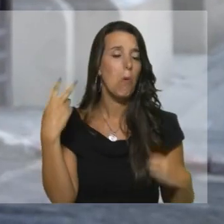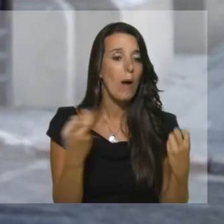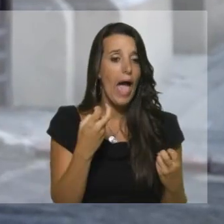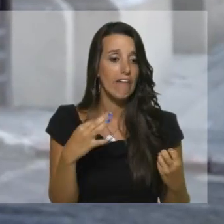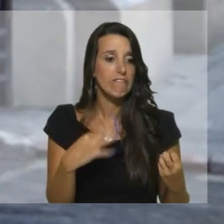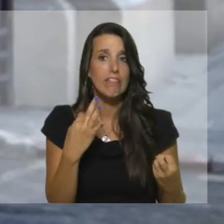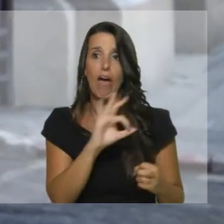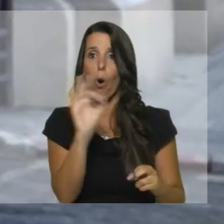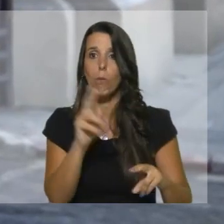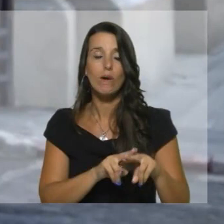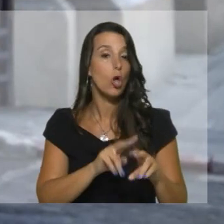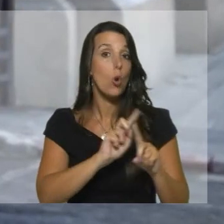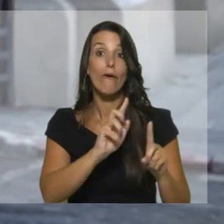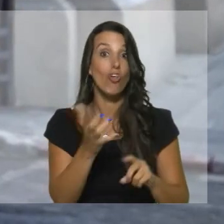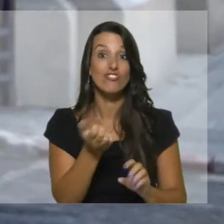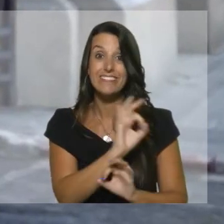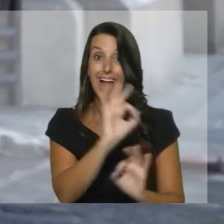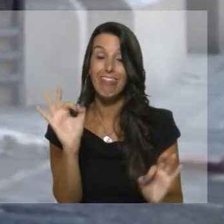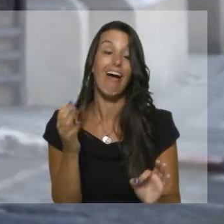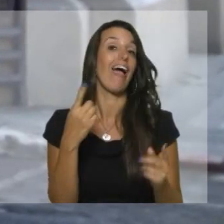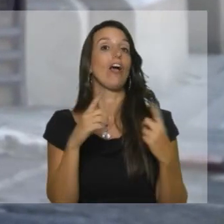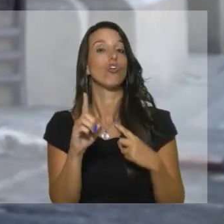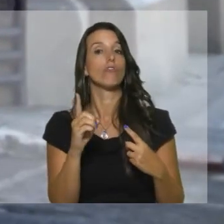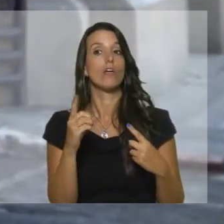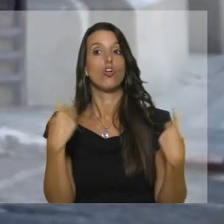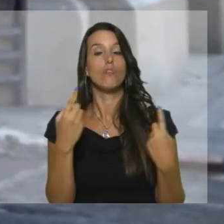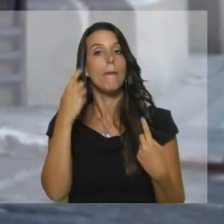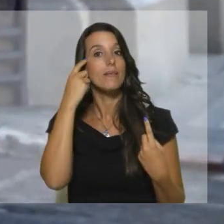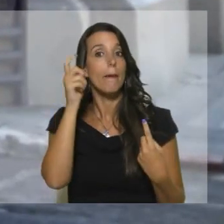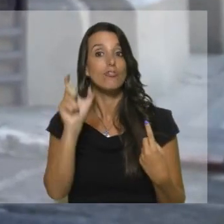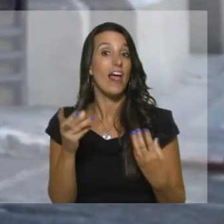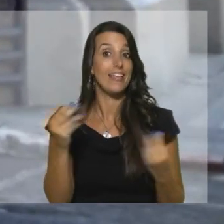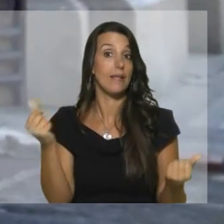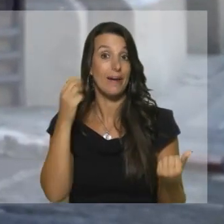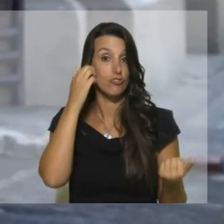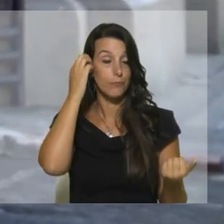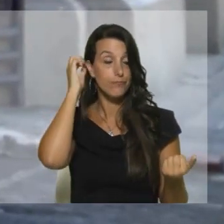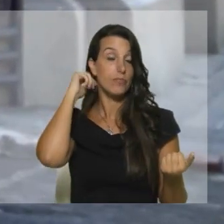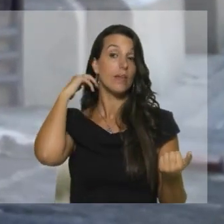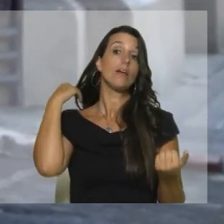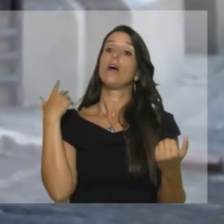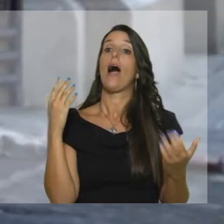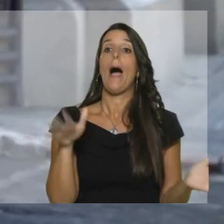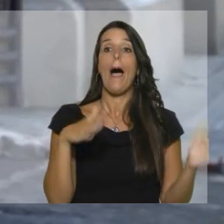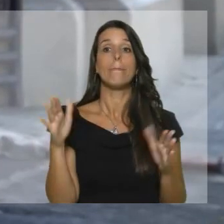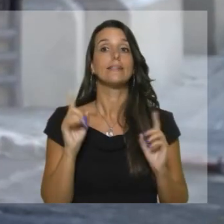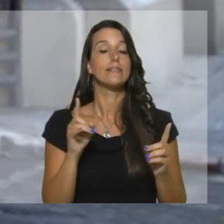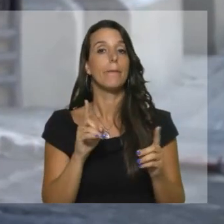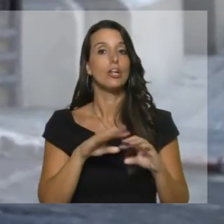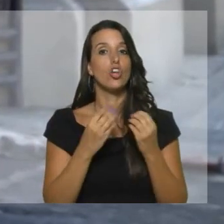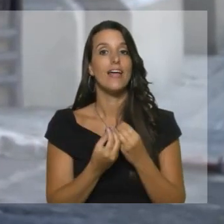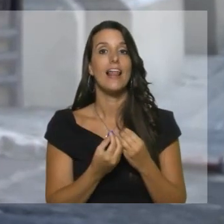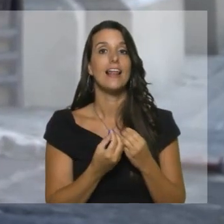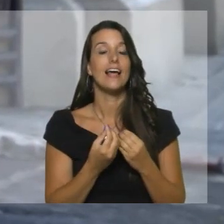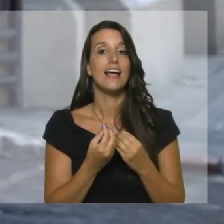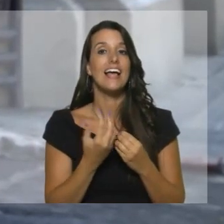vitales o sin ellos, por lo cual lo consideramos un desaparecido. Por otro lado, contamos con 5 ahogados